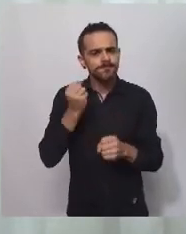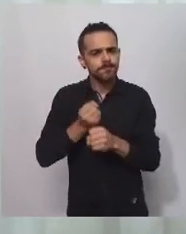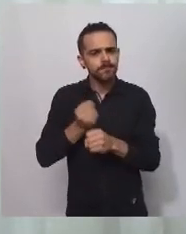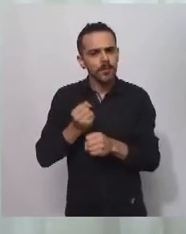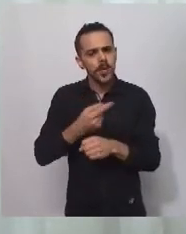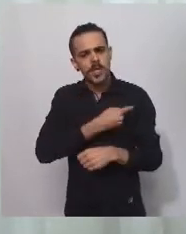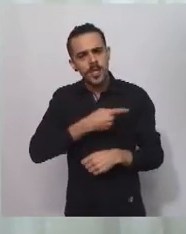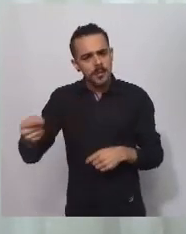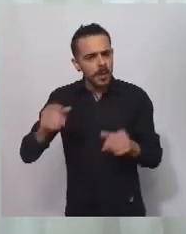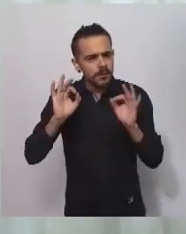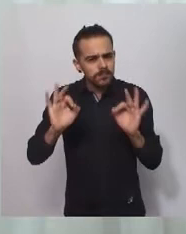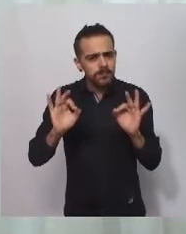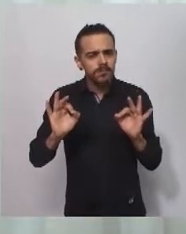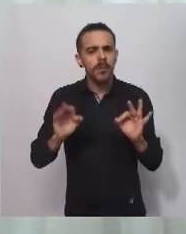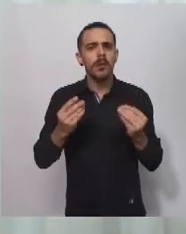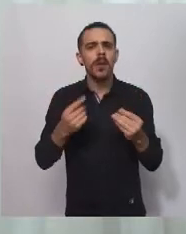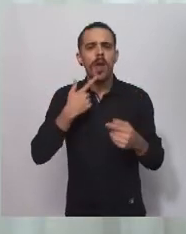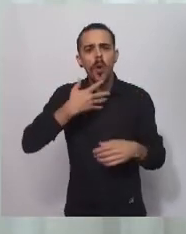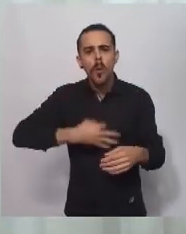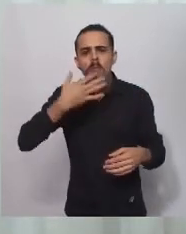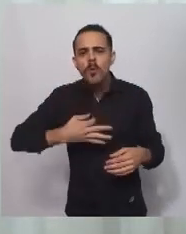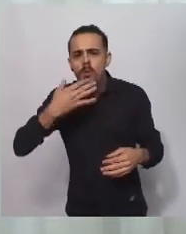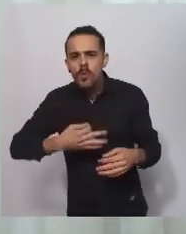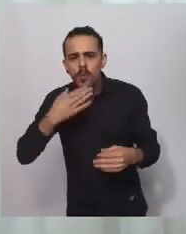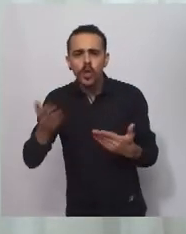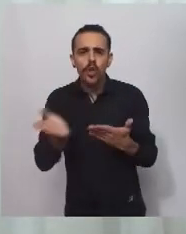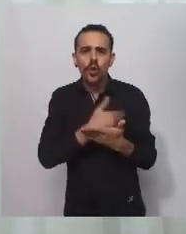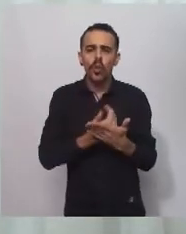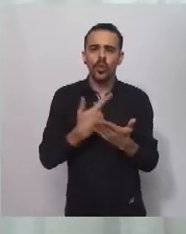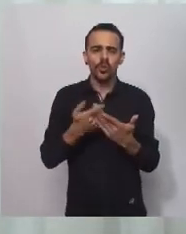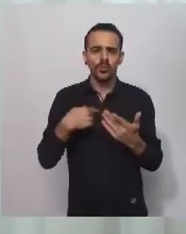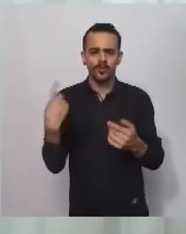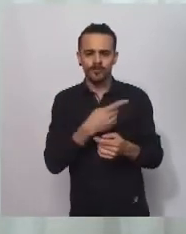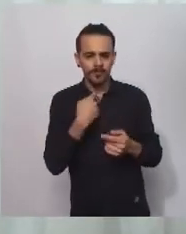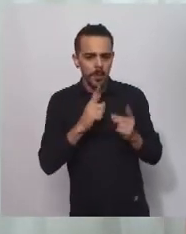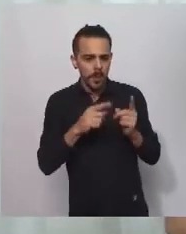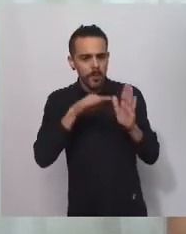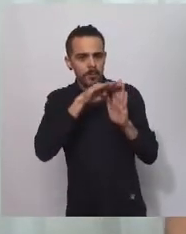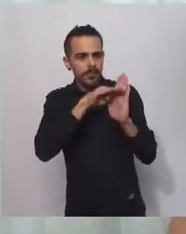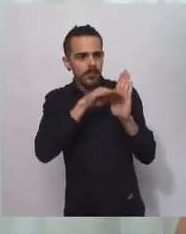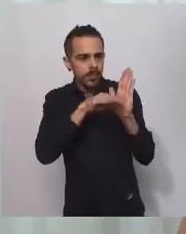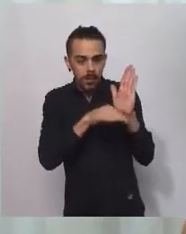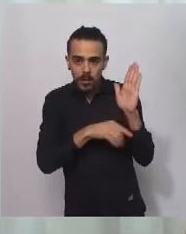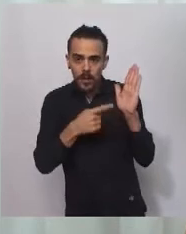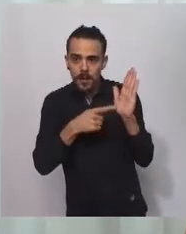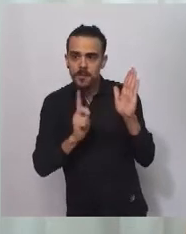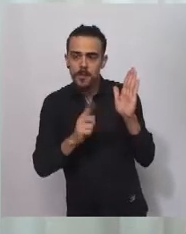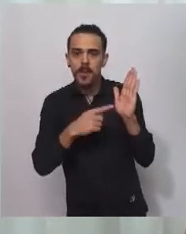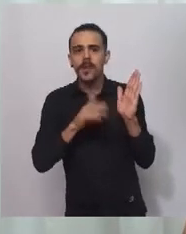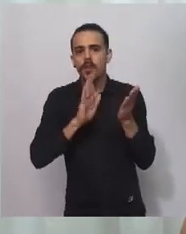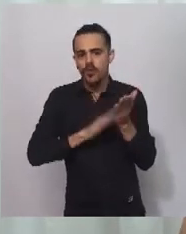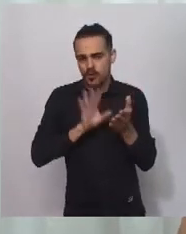ir cumpliendo con los protocolos que nos habíamos propuesto respecto a la pandemia